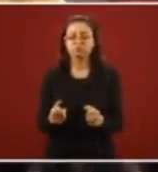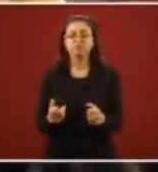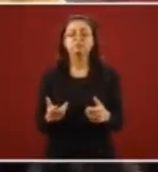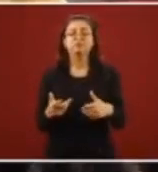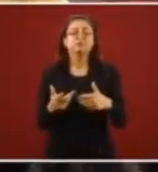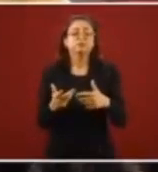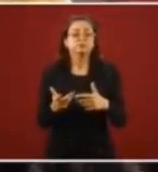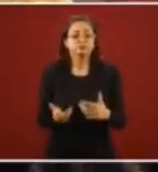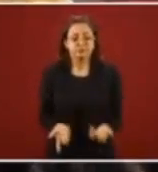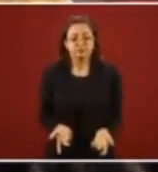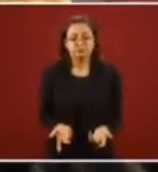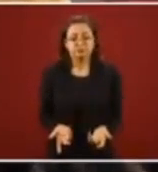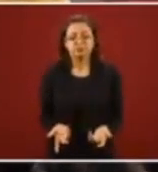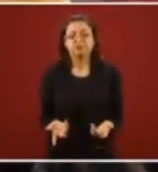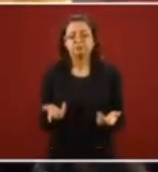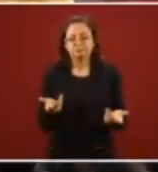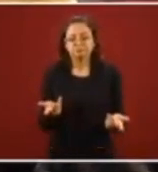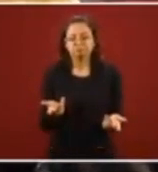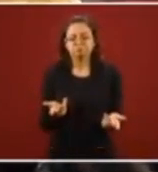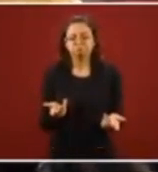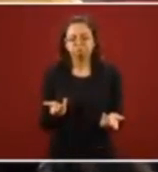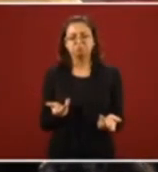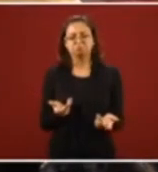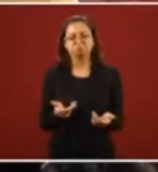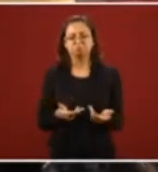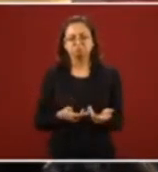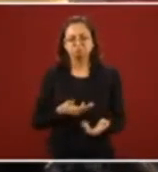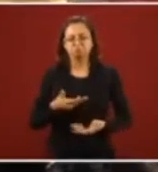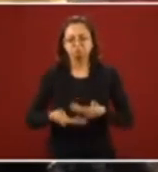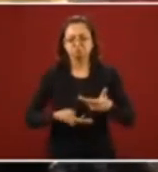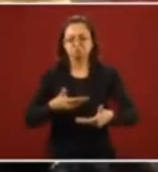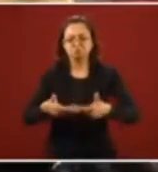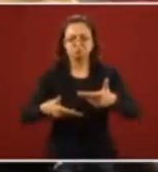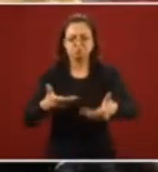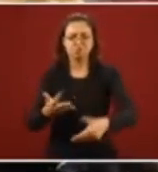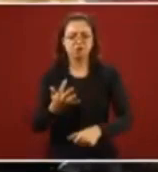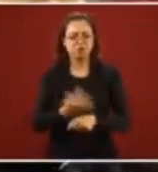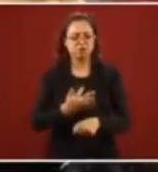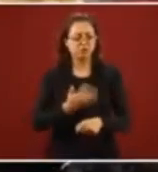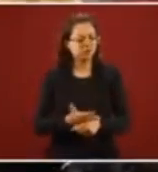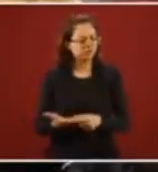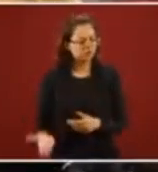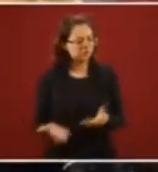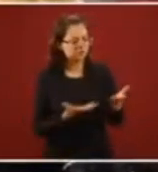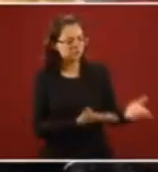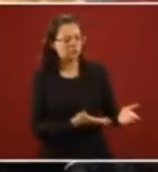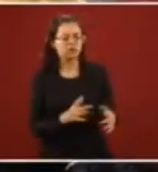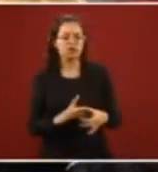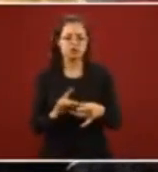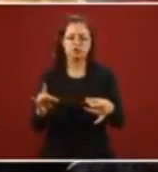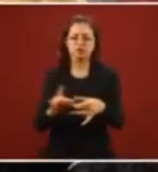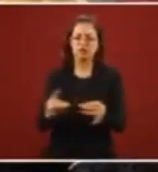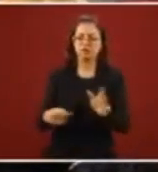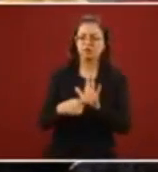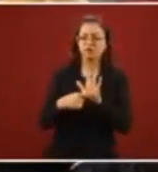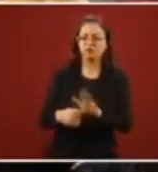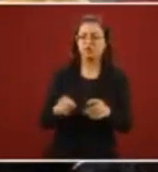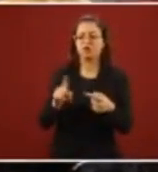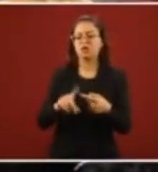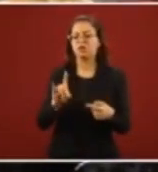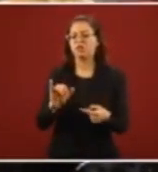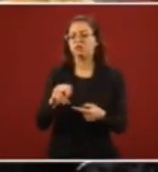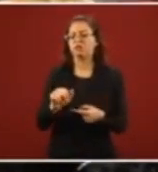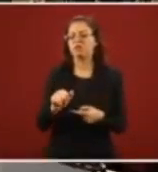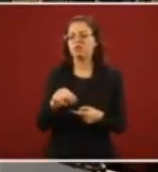Entonces, vamos a escuchar la exposición de Diana Álvarez, que es